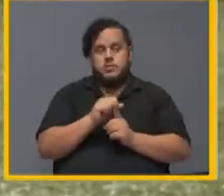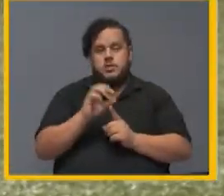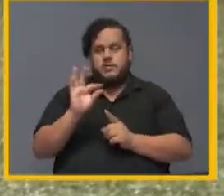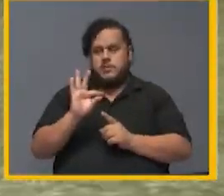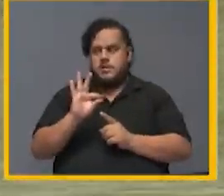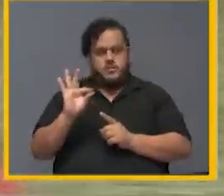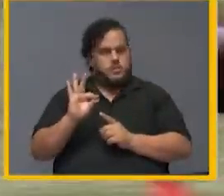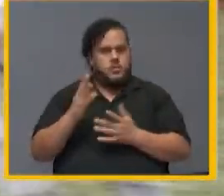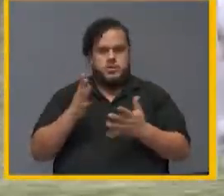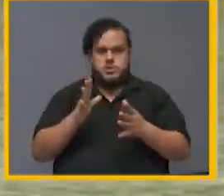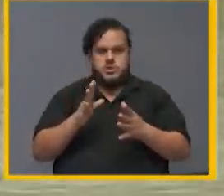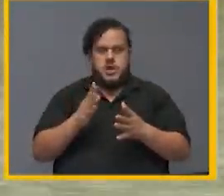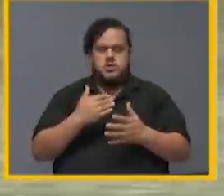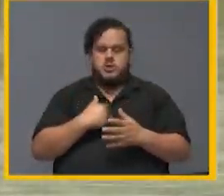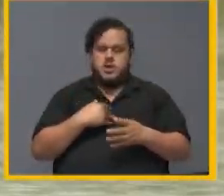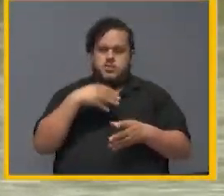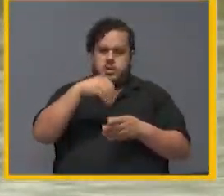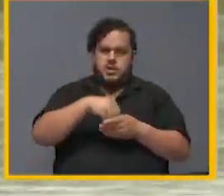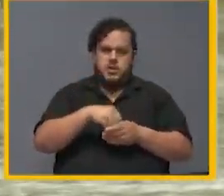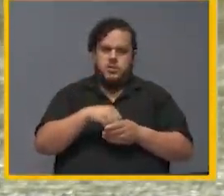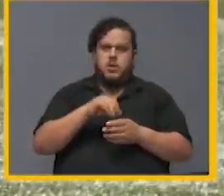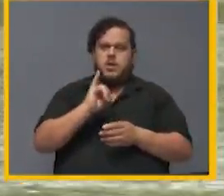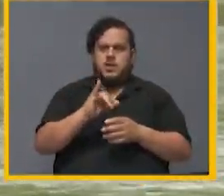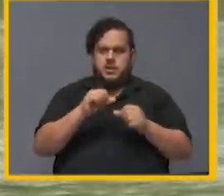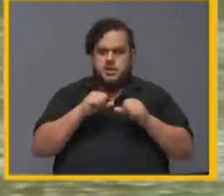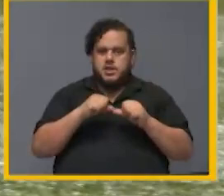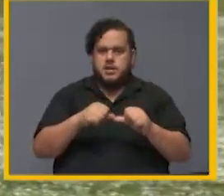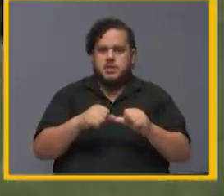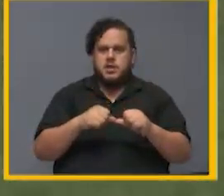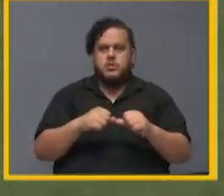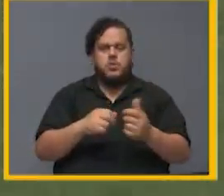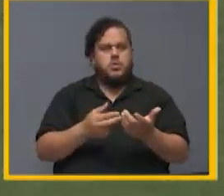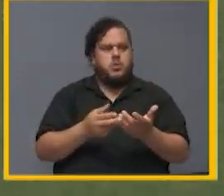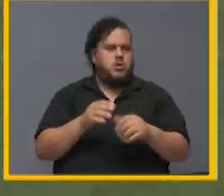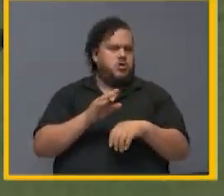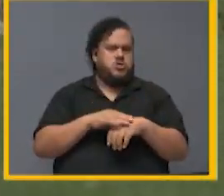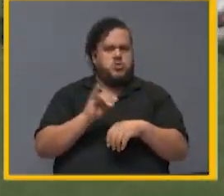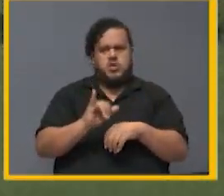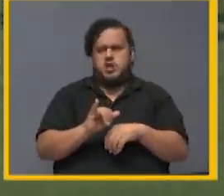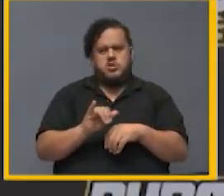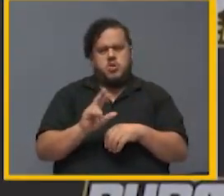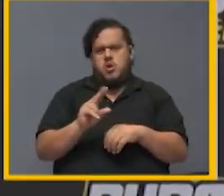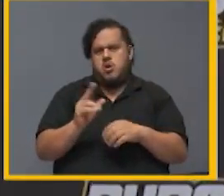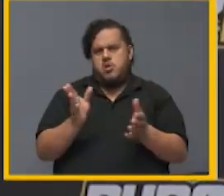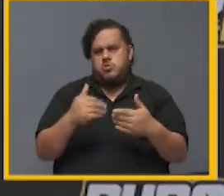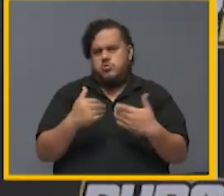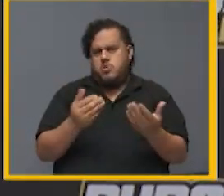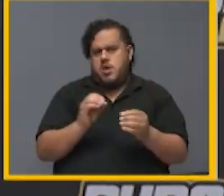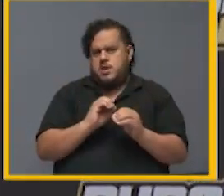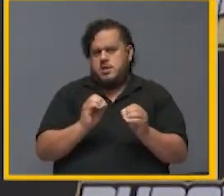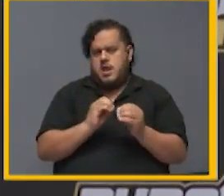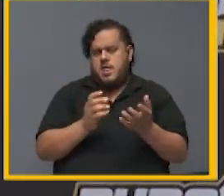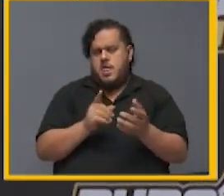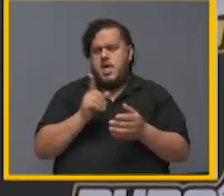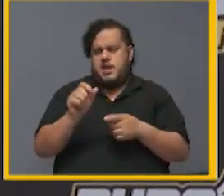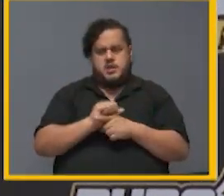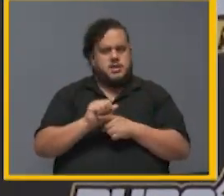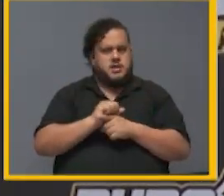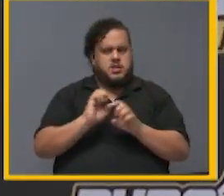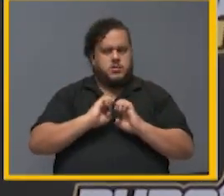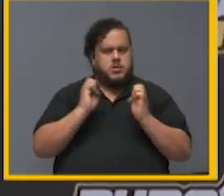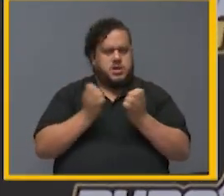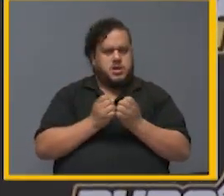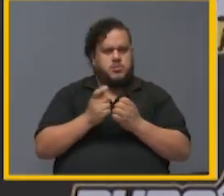Fernán la hemos llevado a lo interno y así seguirá siendo. Creo que al respecto no hay mucho más que comentar. Él está entrenando con el equipo,